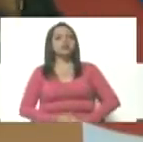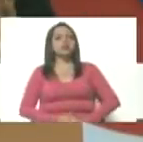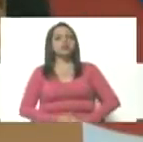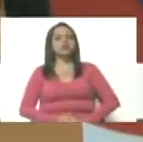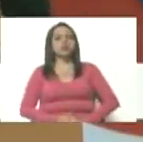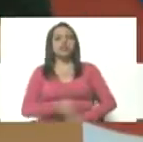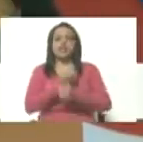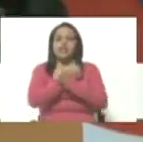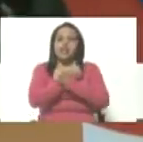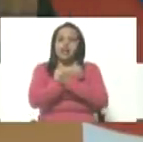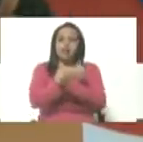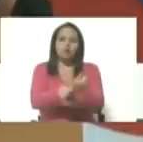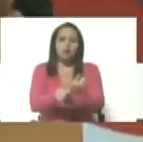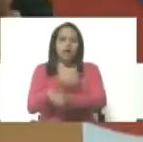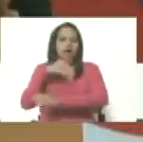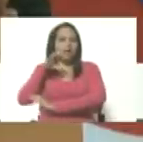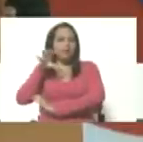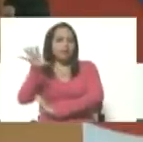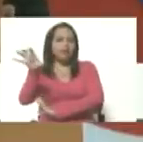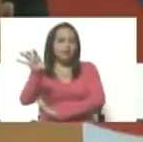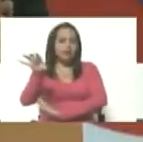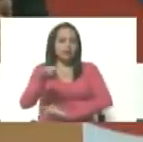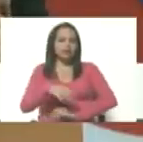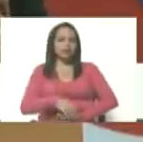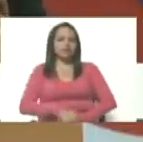y el amor a la patria.